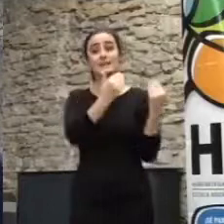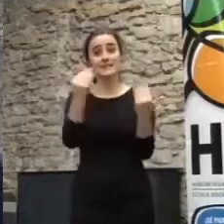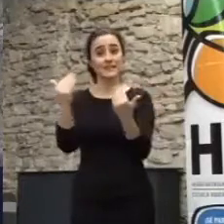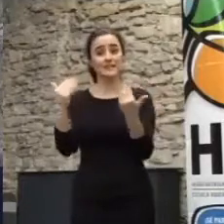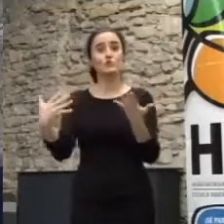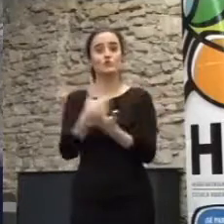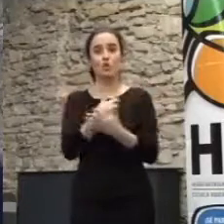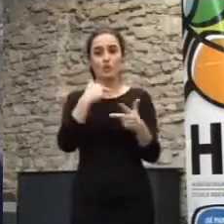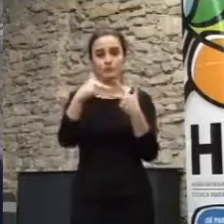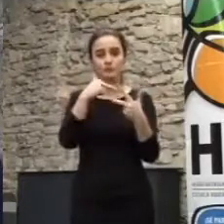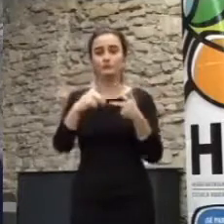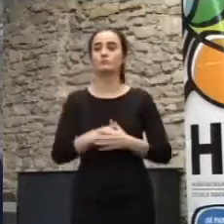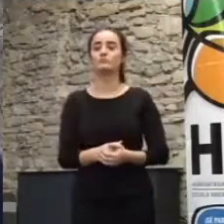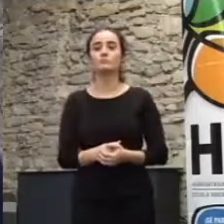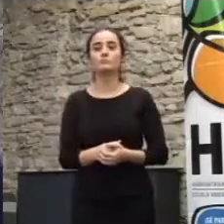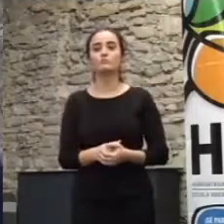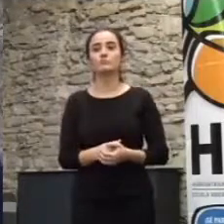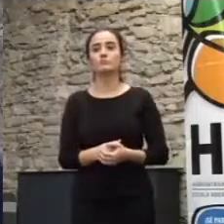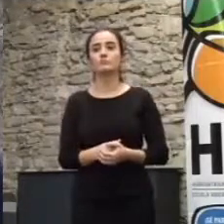denoi zuek